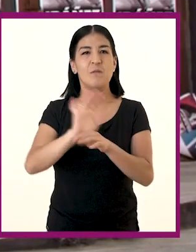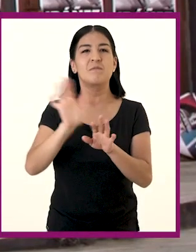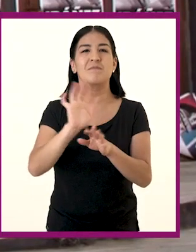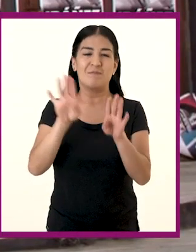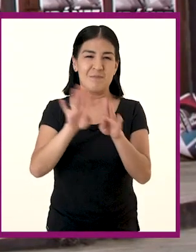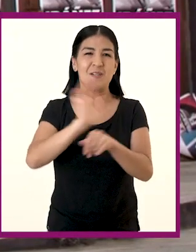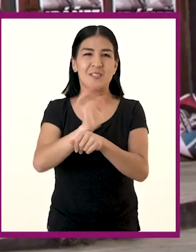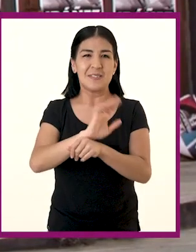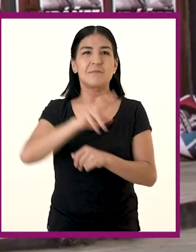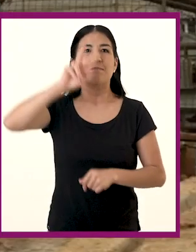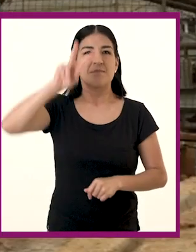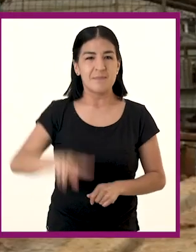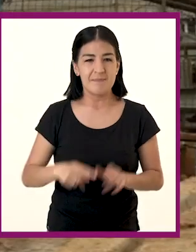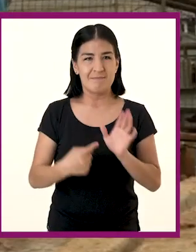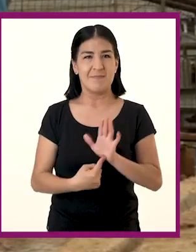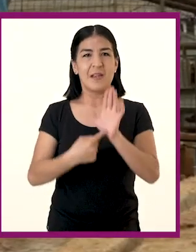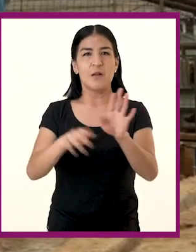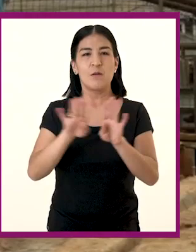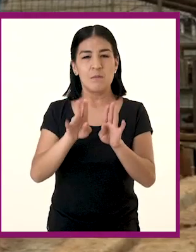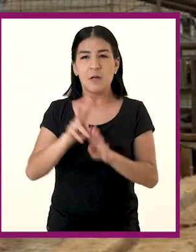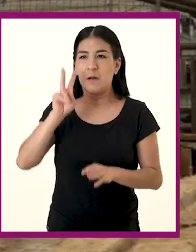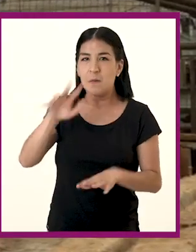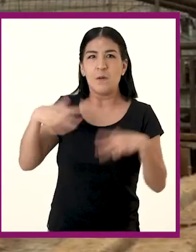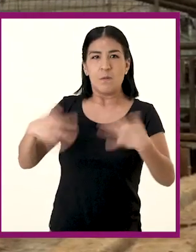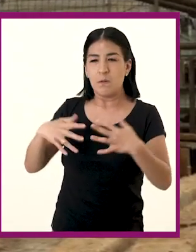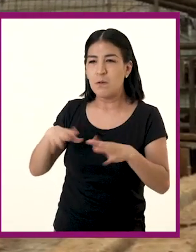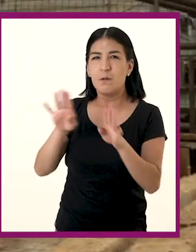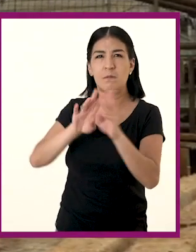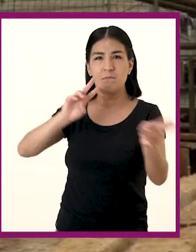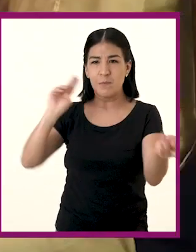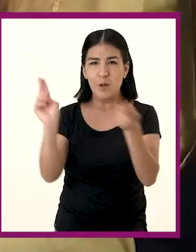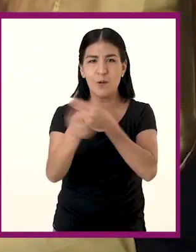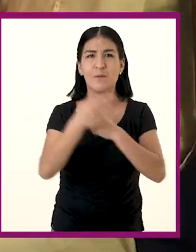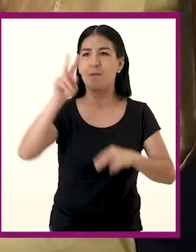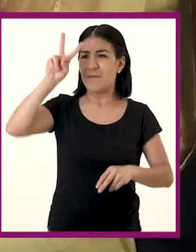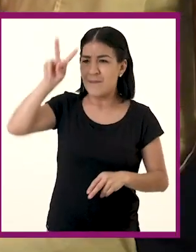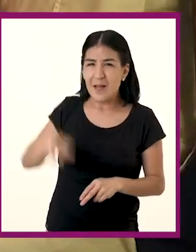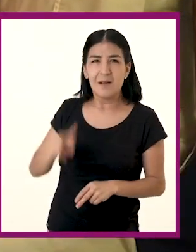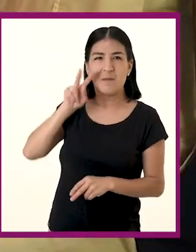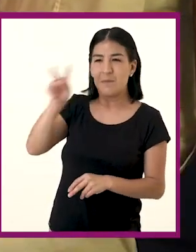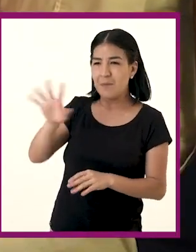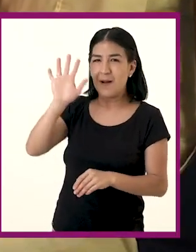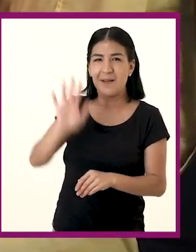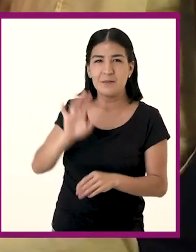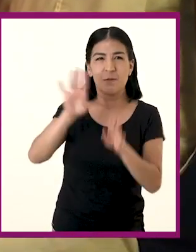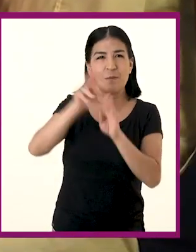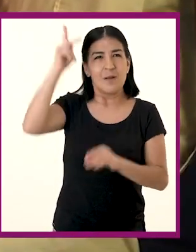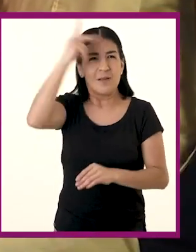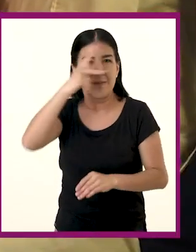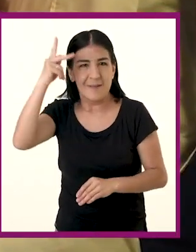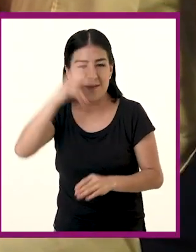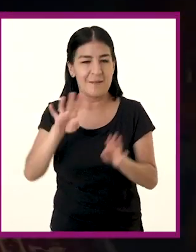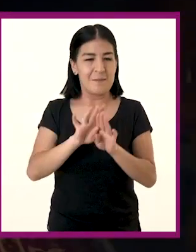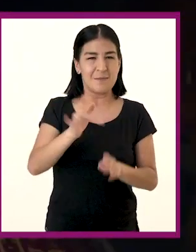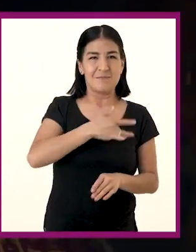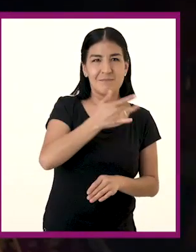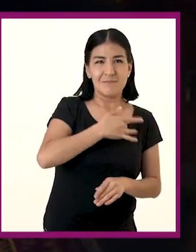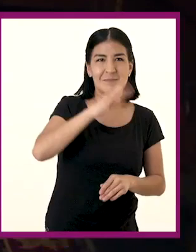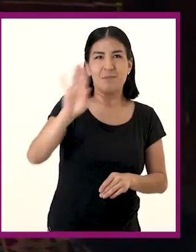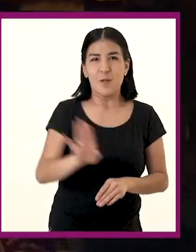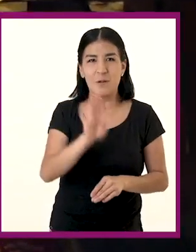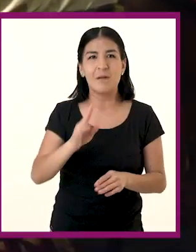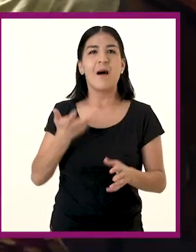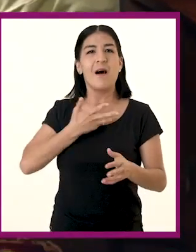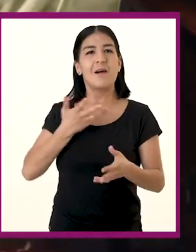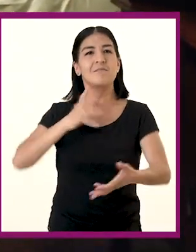es considerado cine de culto, pues manifiesta un universo creativo propio, en donde lo metafísico y lo terapéutico